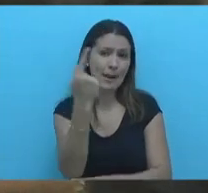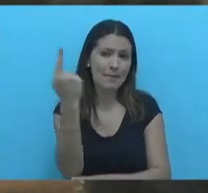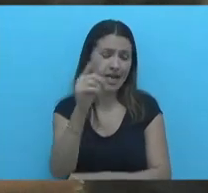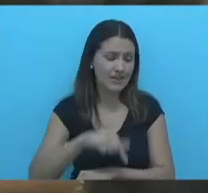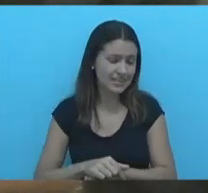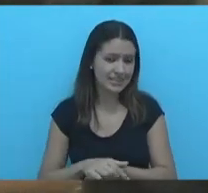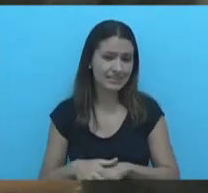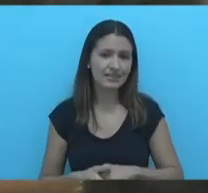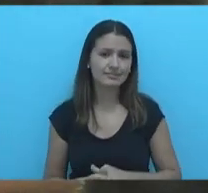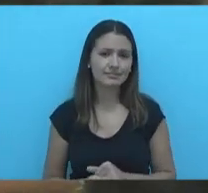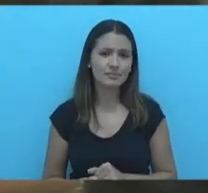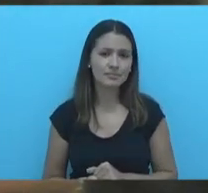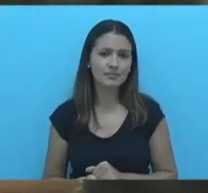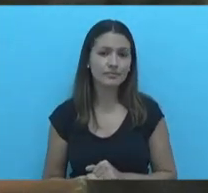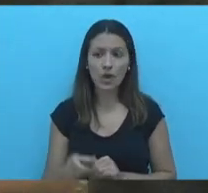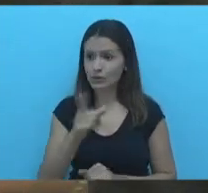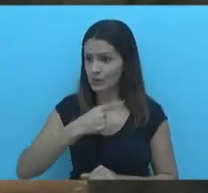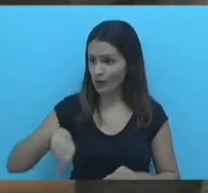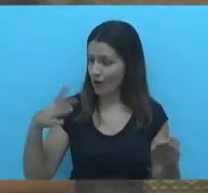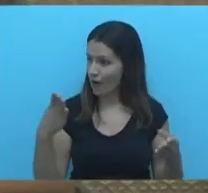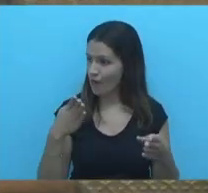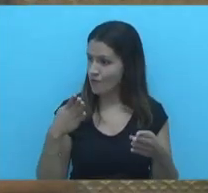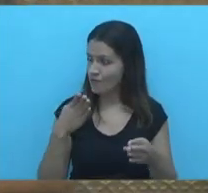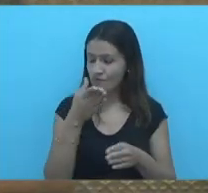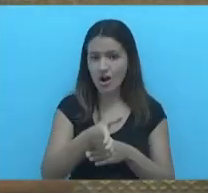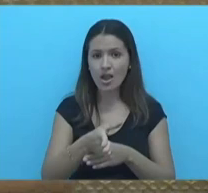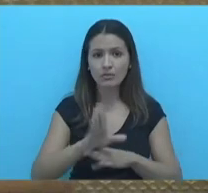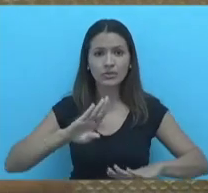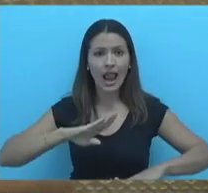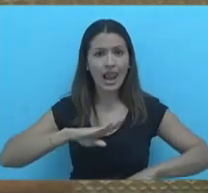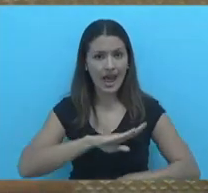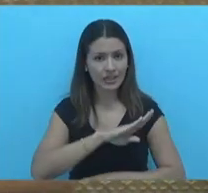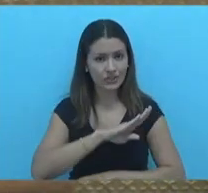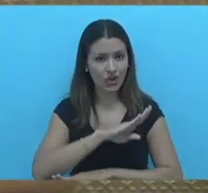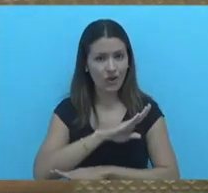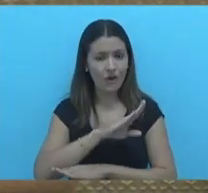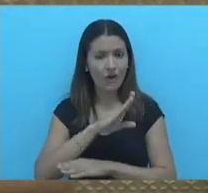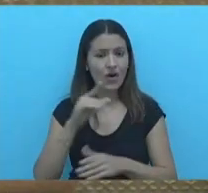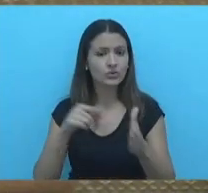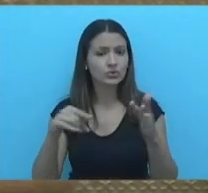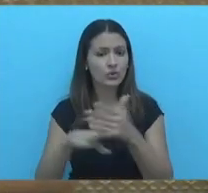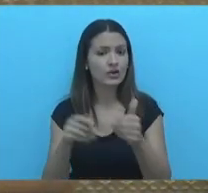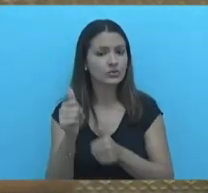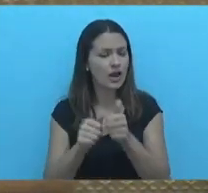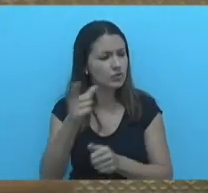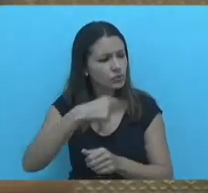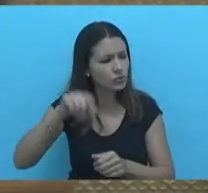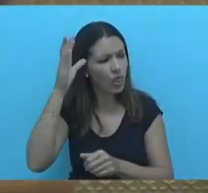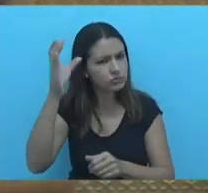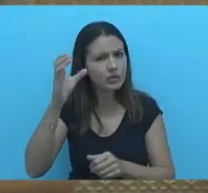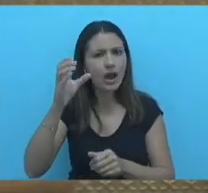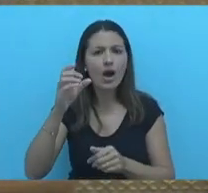contexto, en el acto en donde estuvimos en el Monumento Nacional a la Bandera, escuchamos a Monseñor